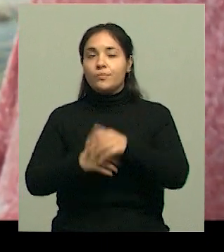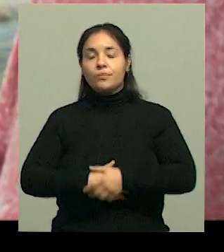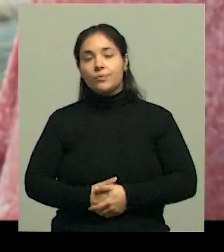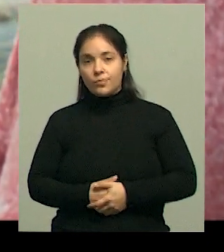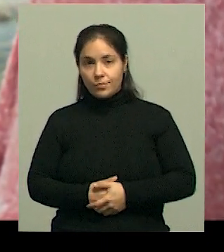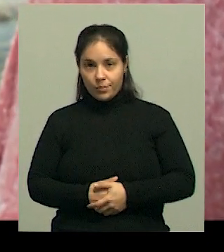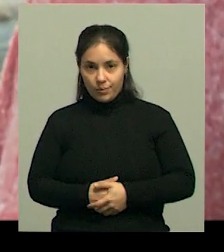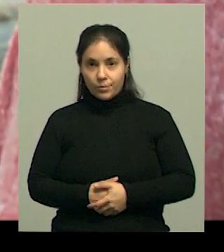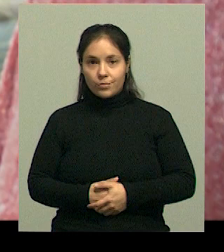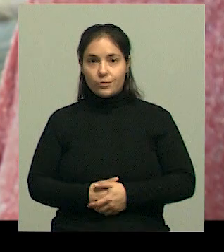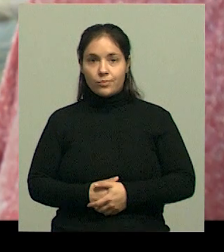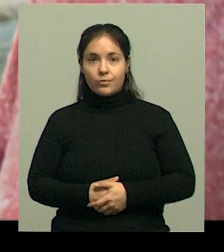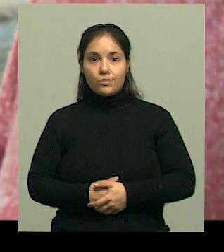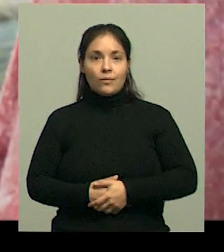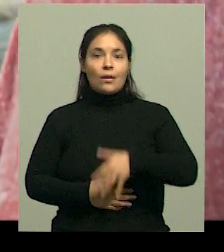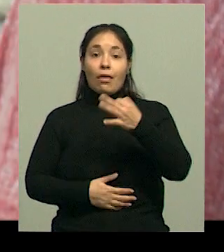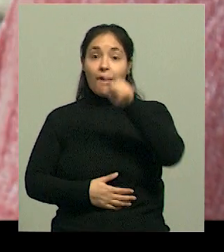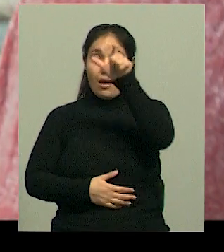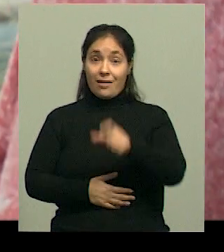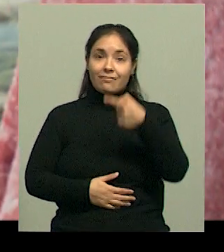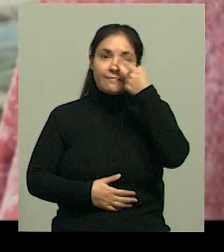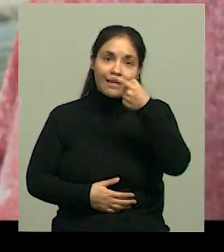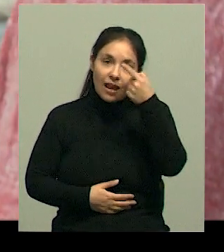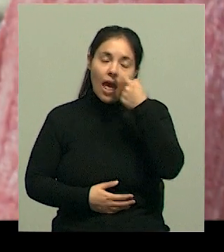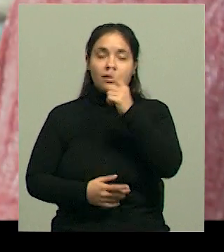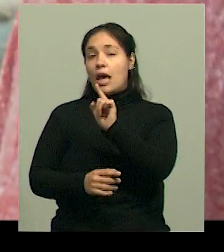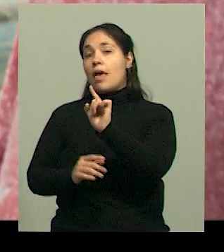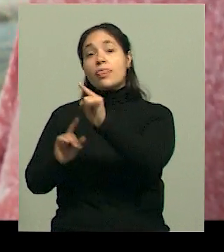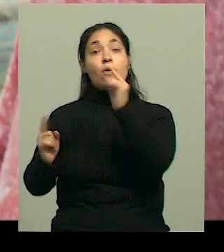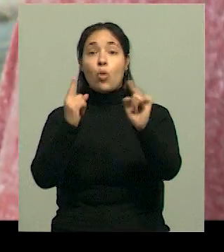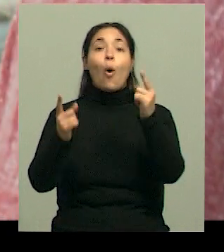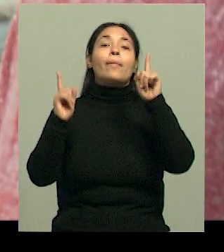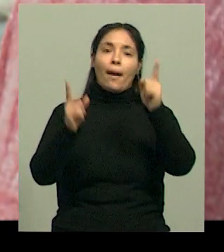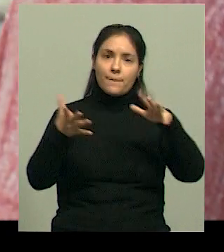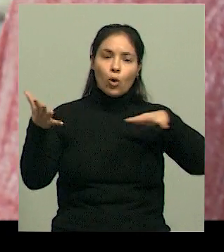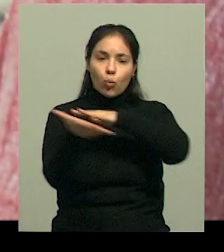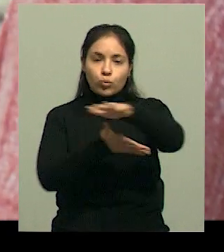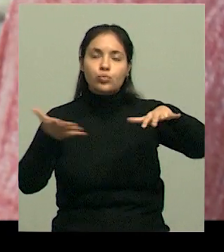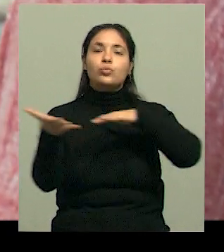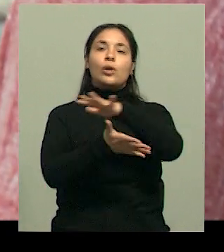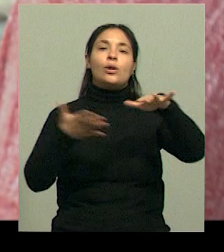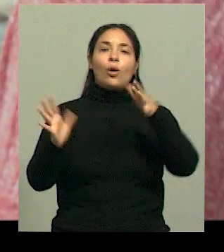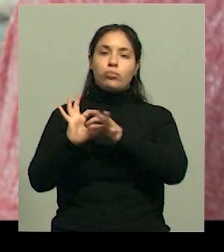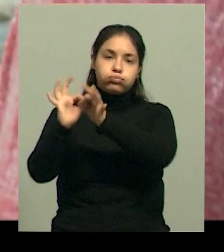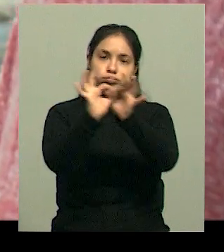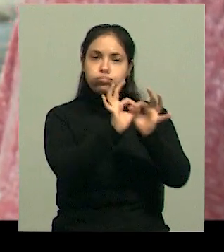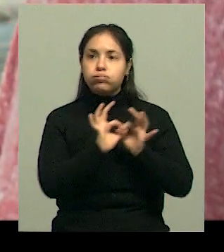tenga intereses individuales, colectivos, o sea, sociales, que una lo económico